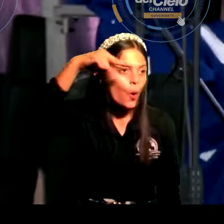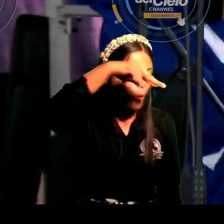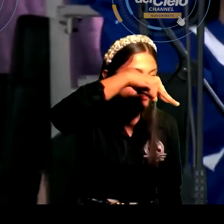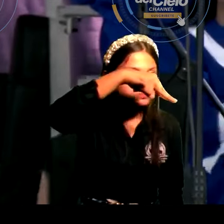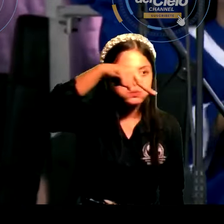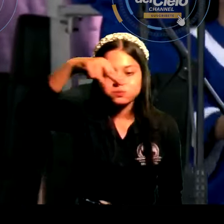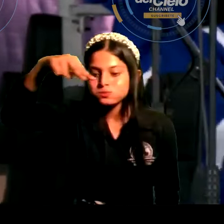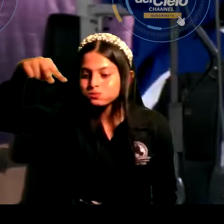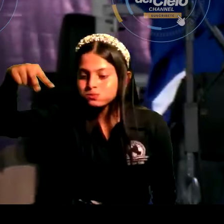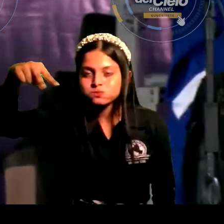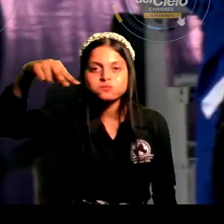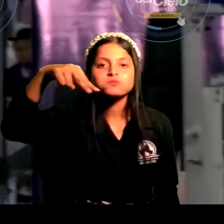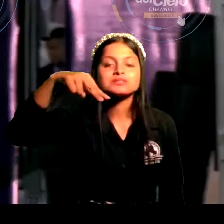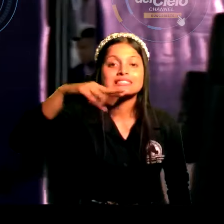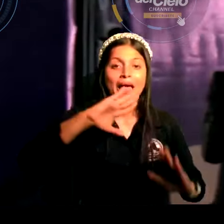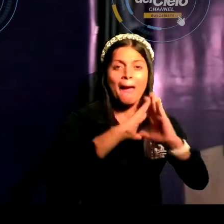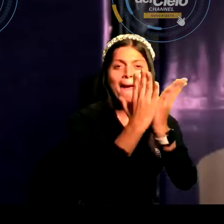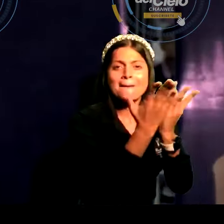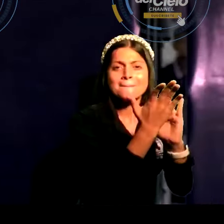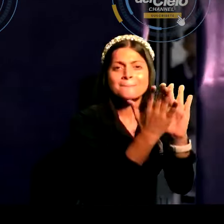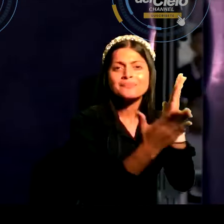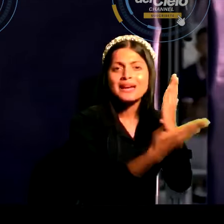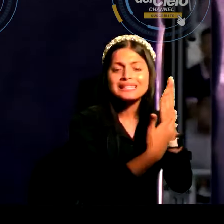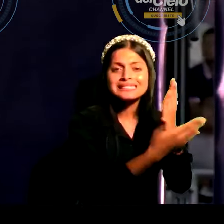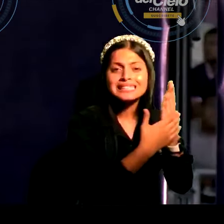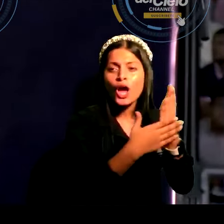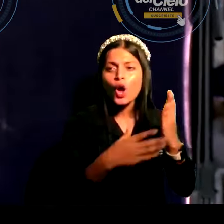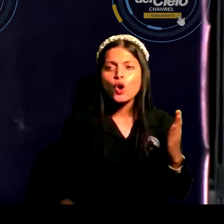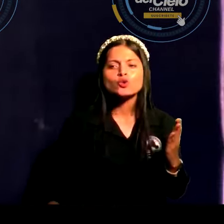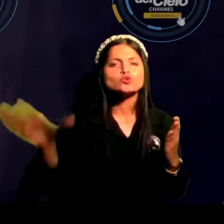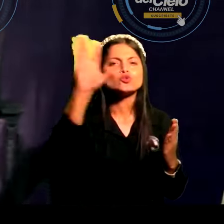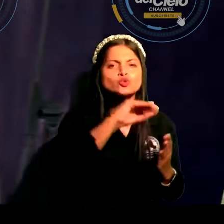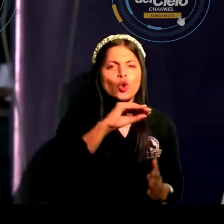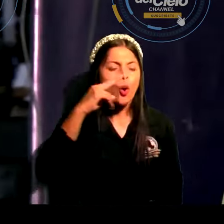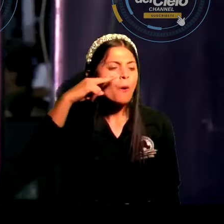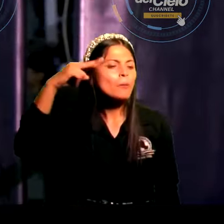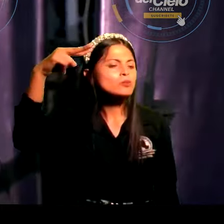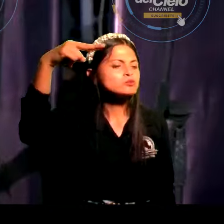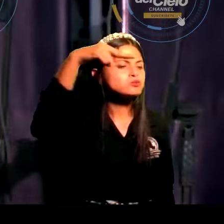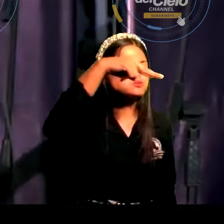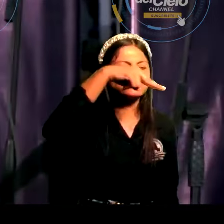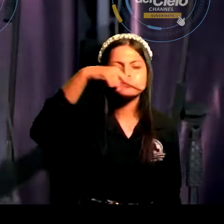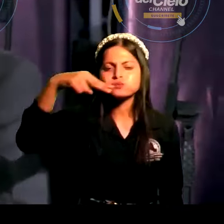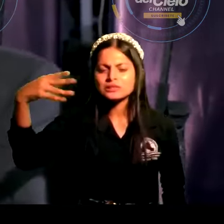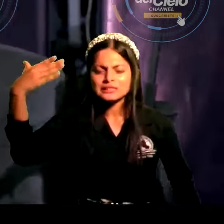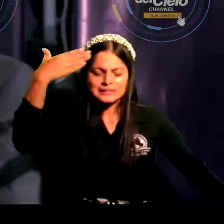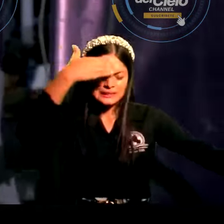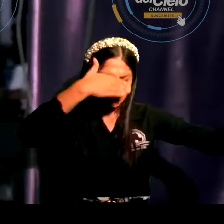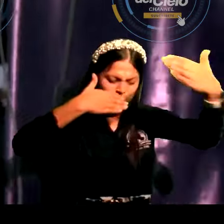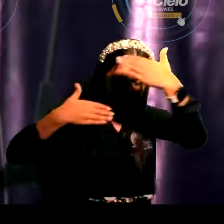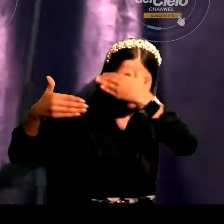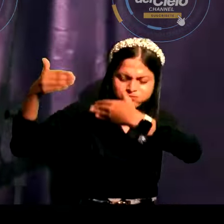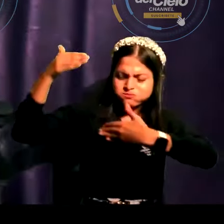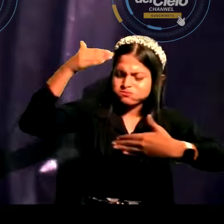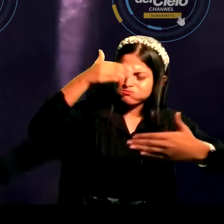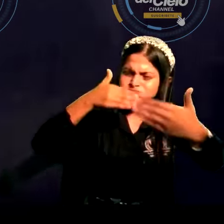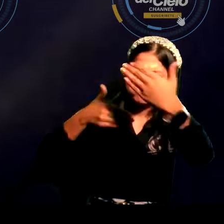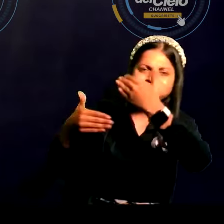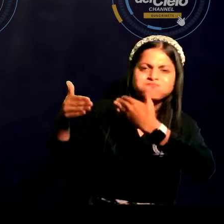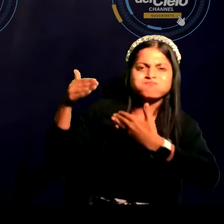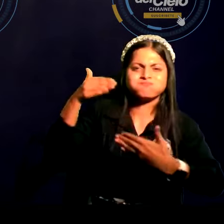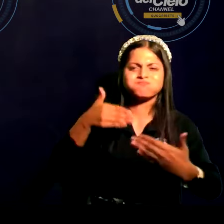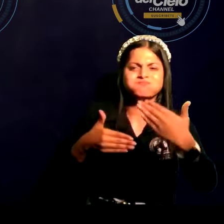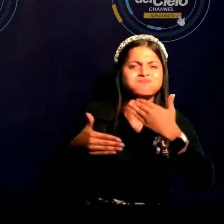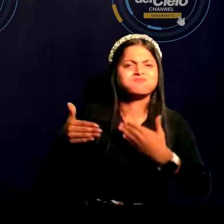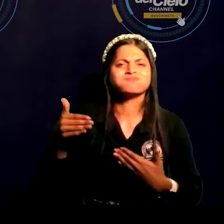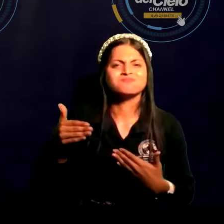Dice la Biblia que sus ojos ven, sus párpados examinan. Y dice el escritor sagrado, no